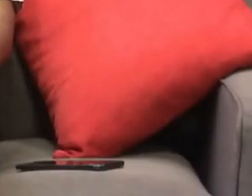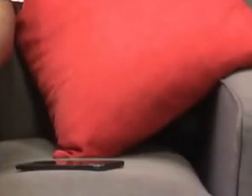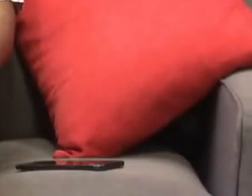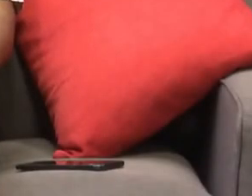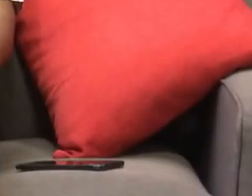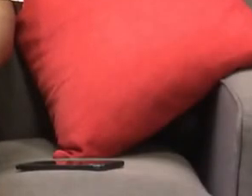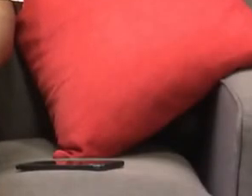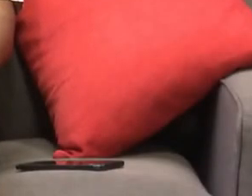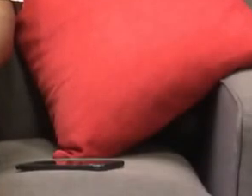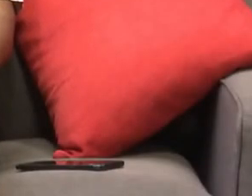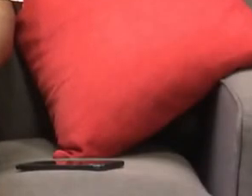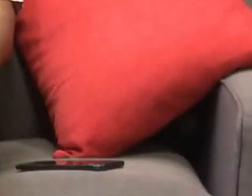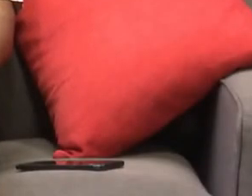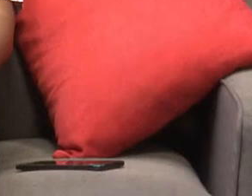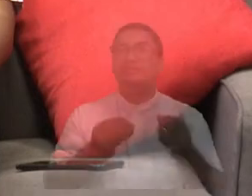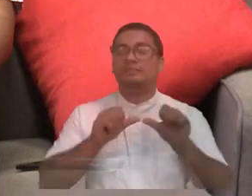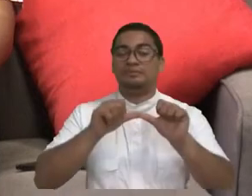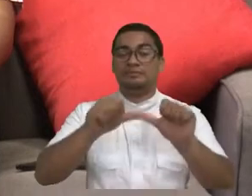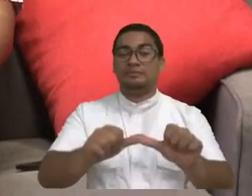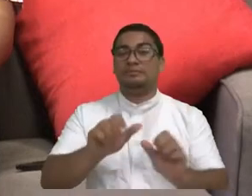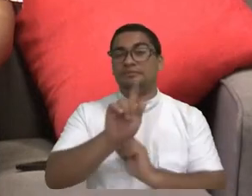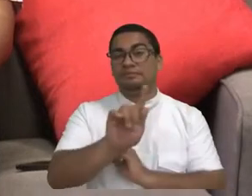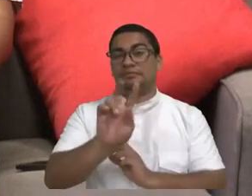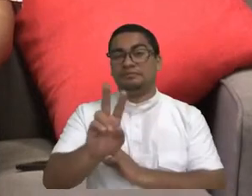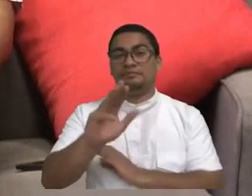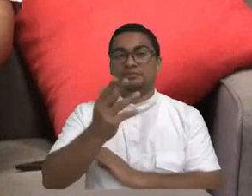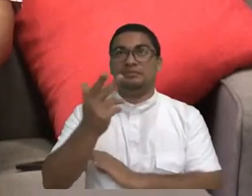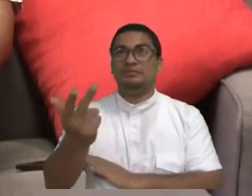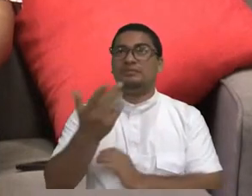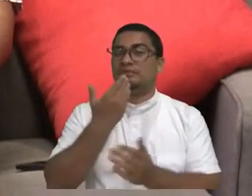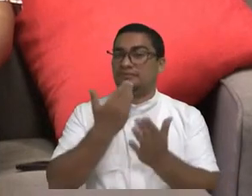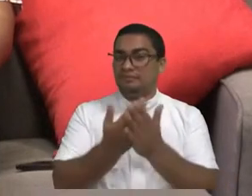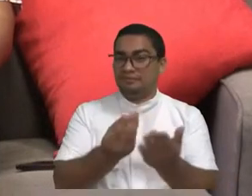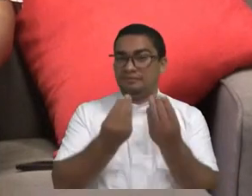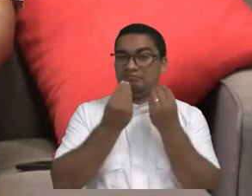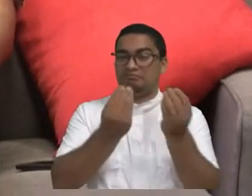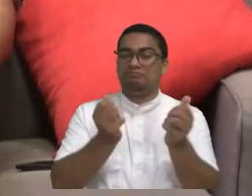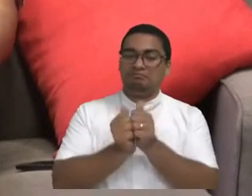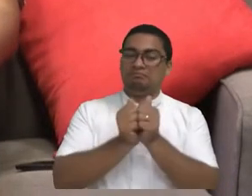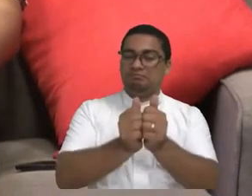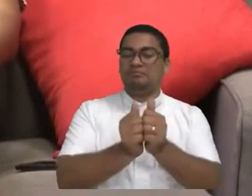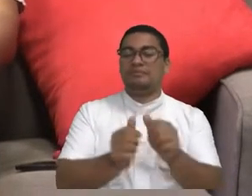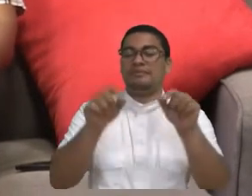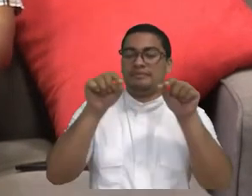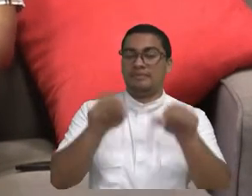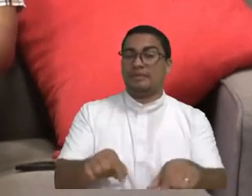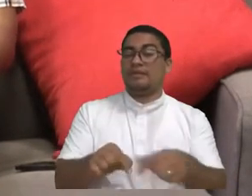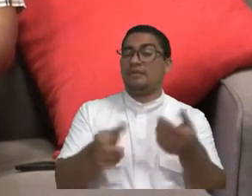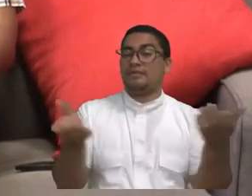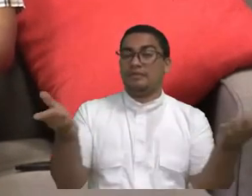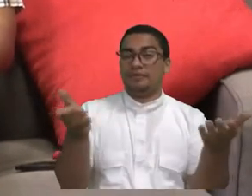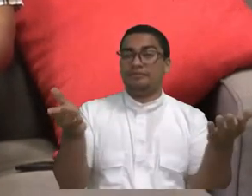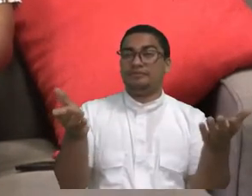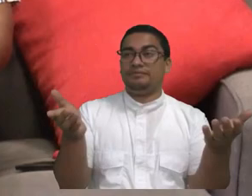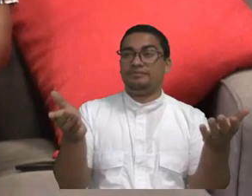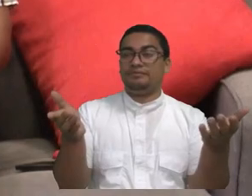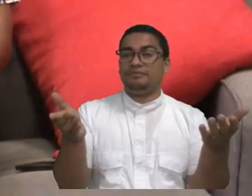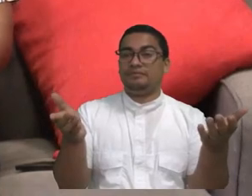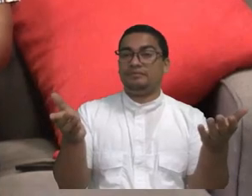muchísimas gracias porque tenían sintonía del canal parlamentario muchísimas gracias por acompañarnos en esto que es precisamente